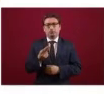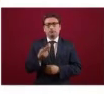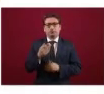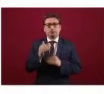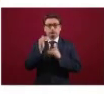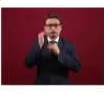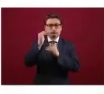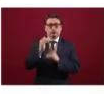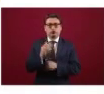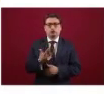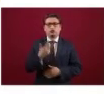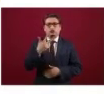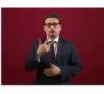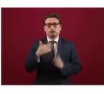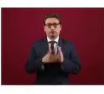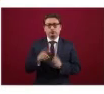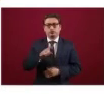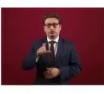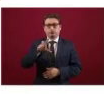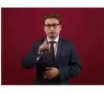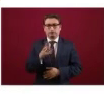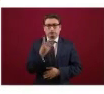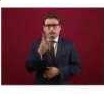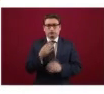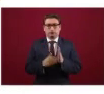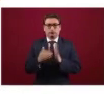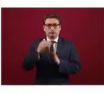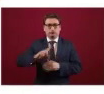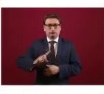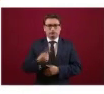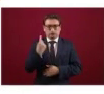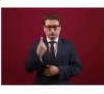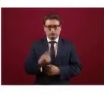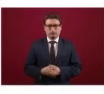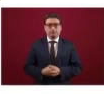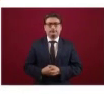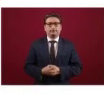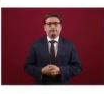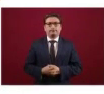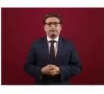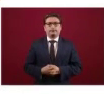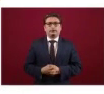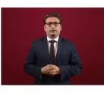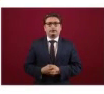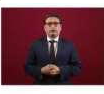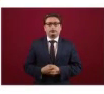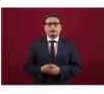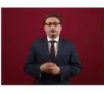de 8,134 millones de dólares. De ellos,